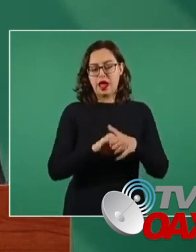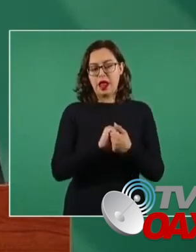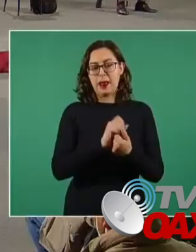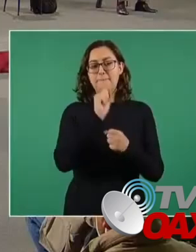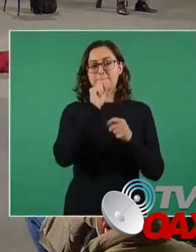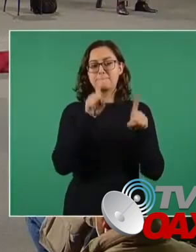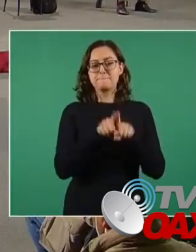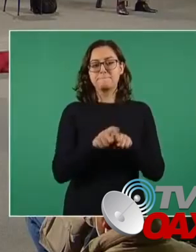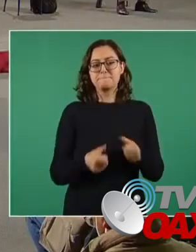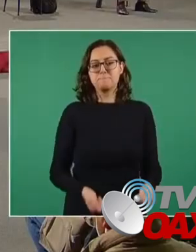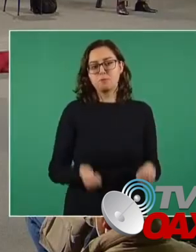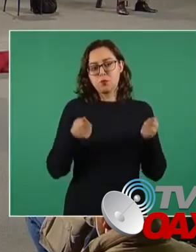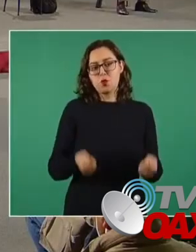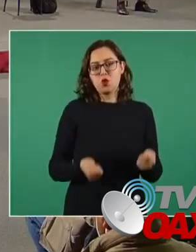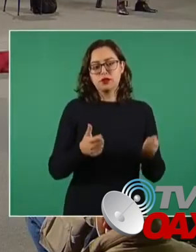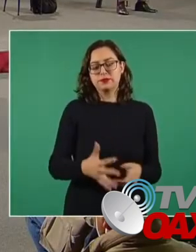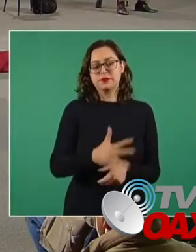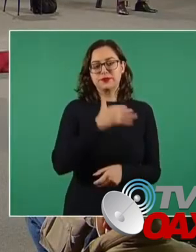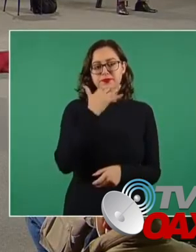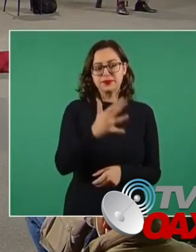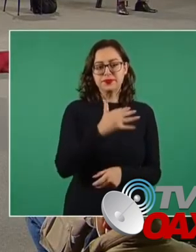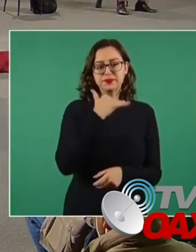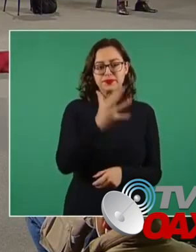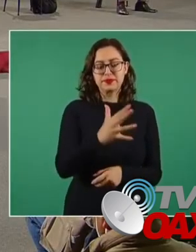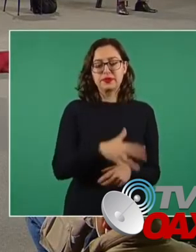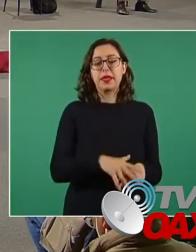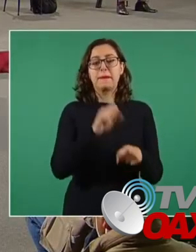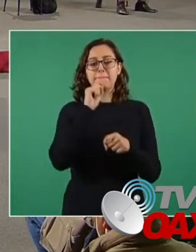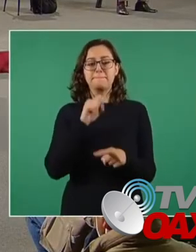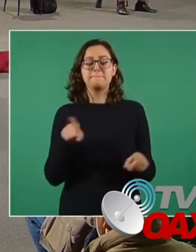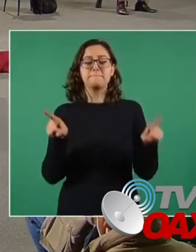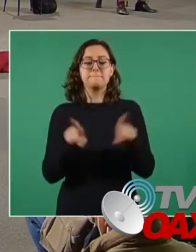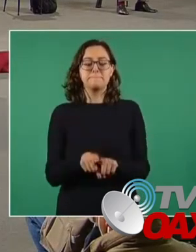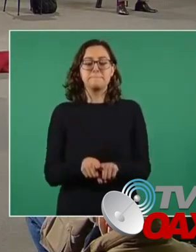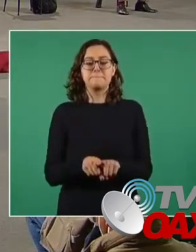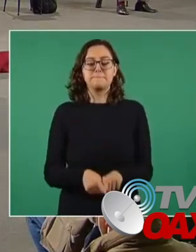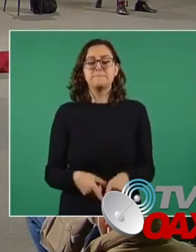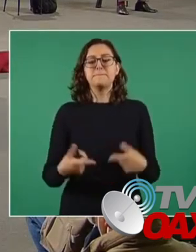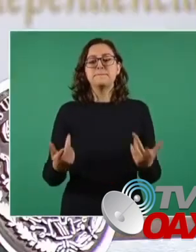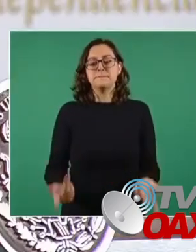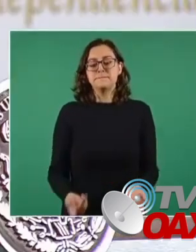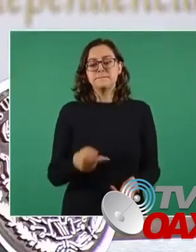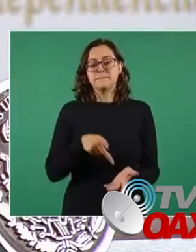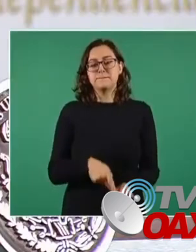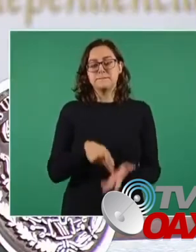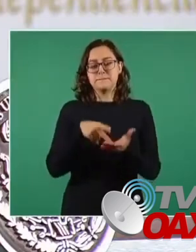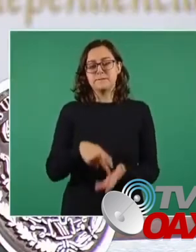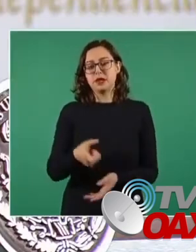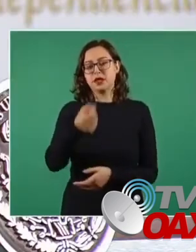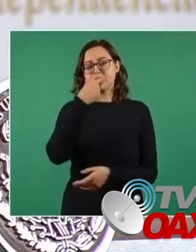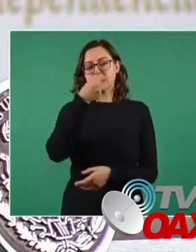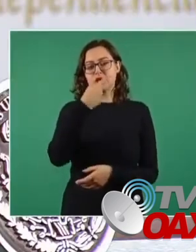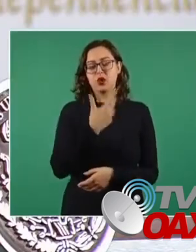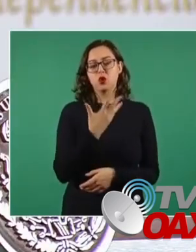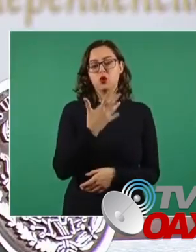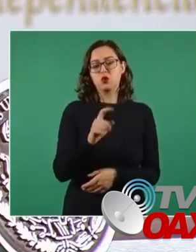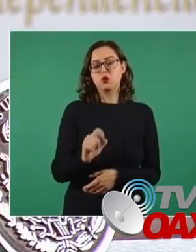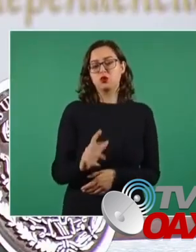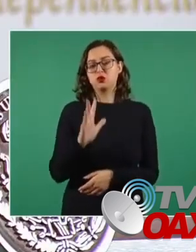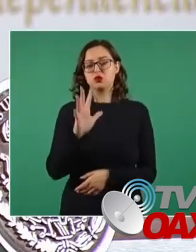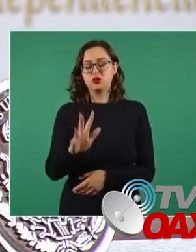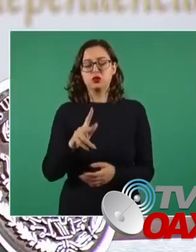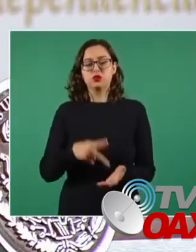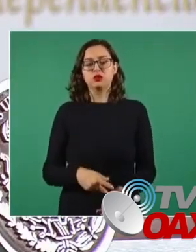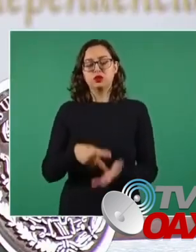para basura. Casi una tonelada de medicamentos, 1.5 toneladas de leche